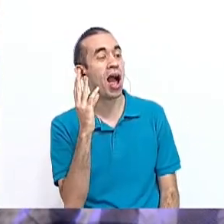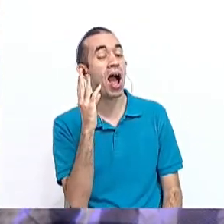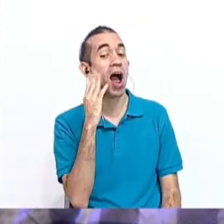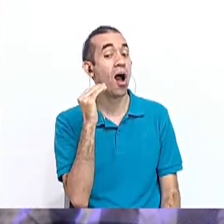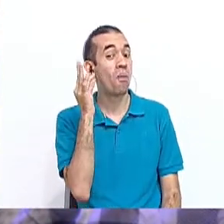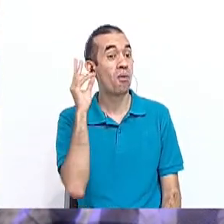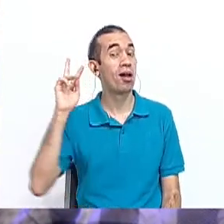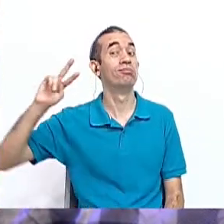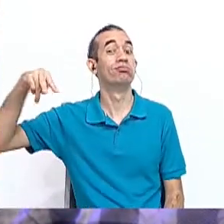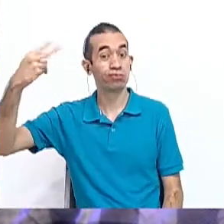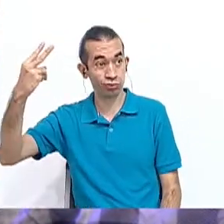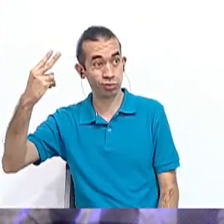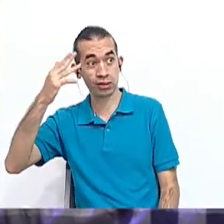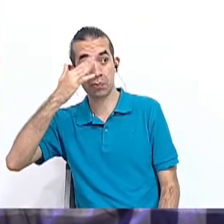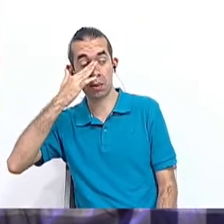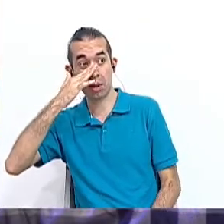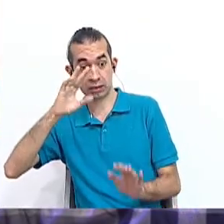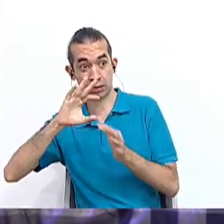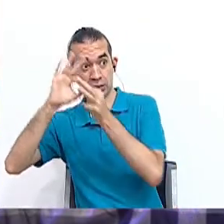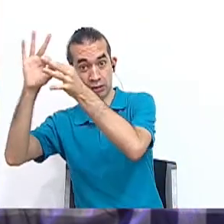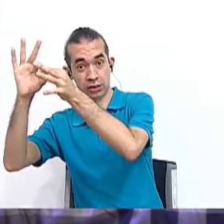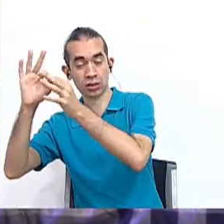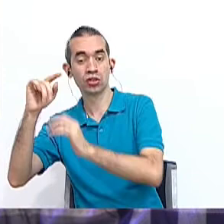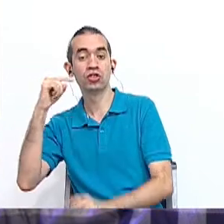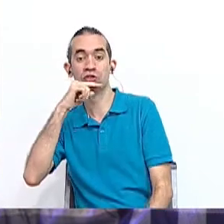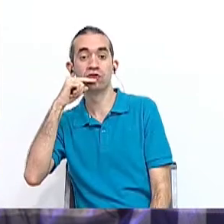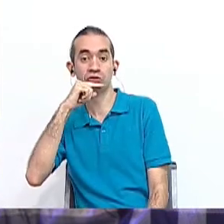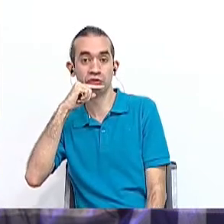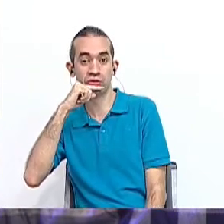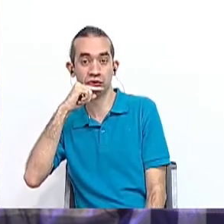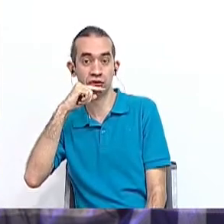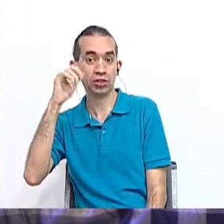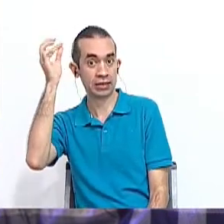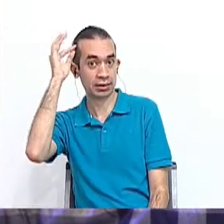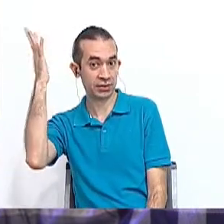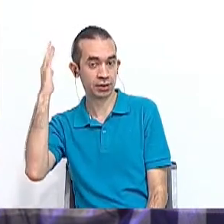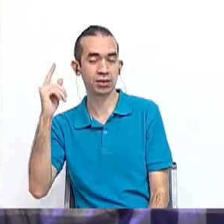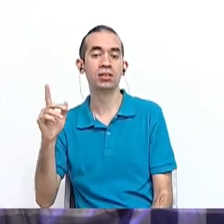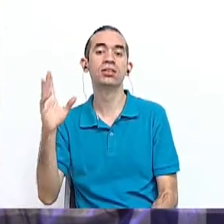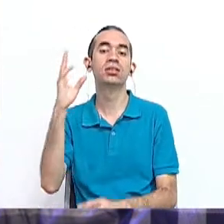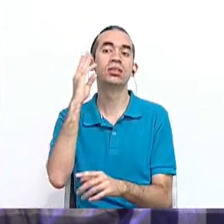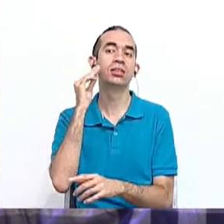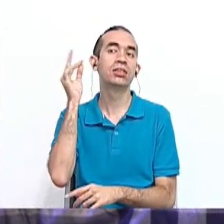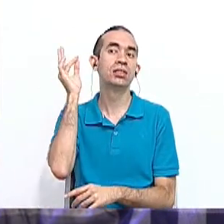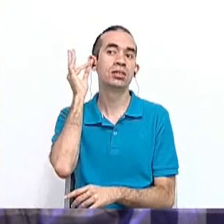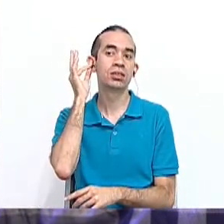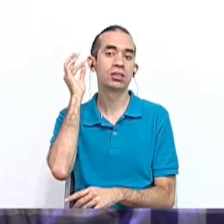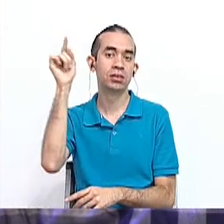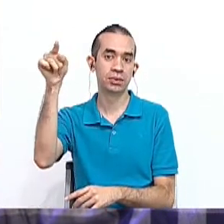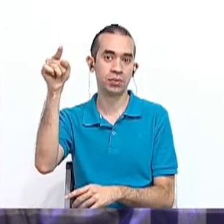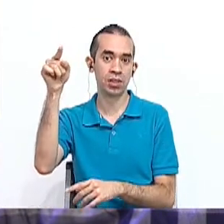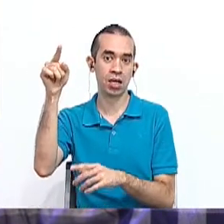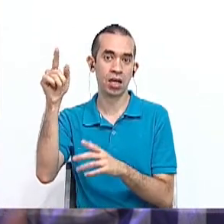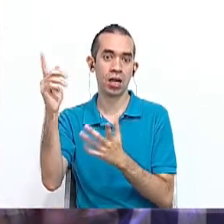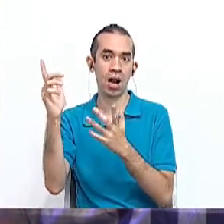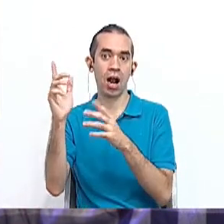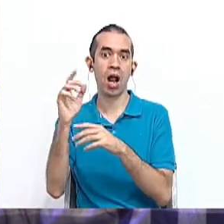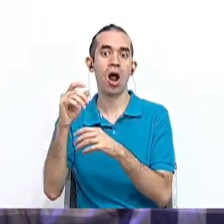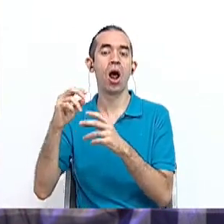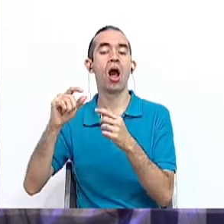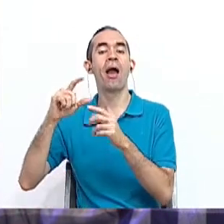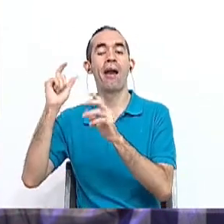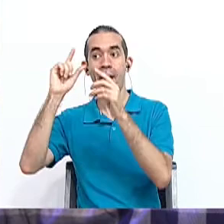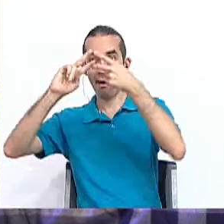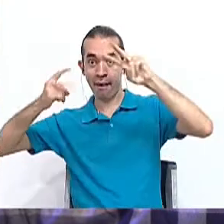fue pelirroja. Ven, un gen dominante en su abuelita que no dejó expresarse el color rojo. Eso lo heredó